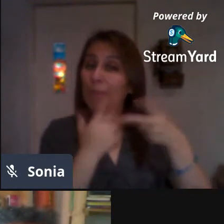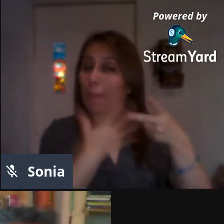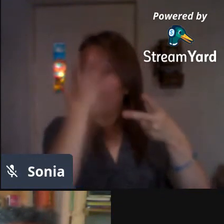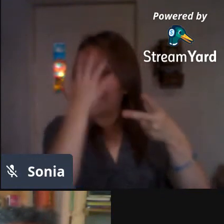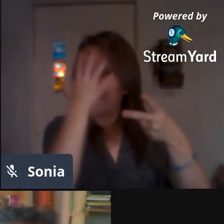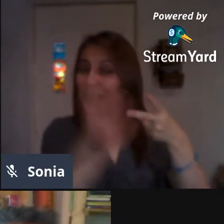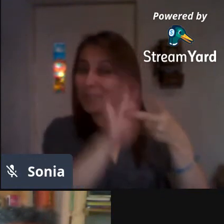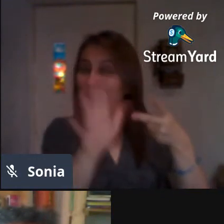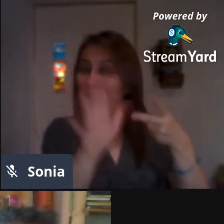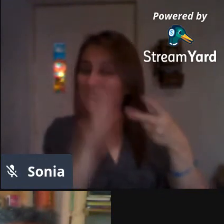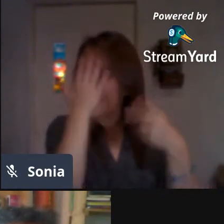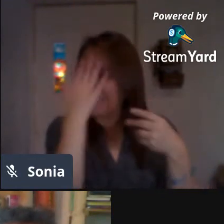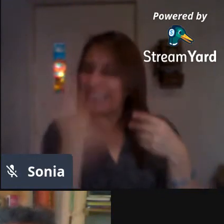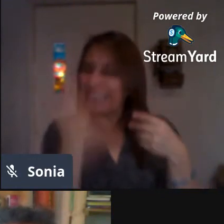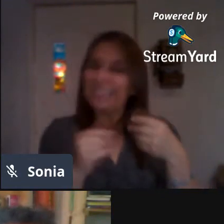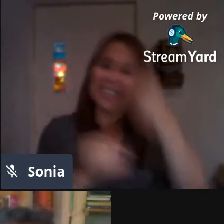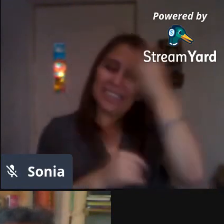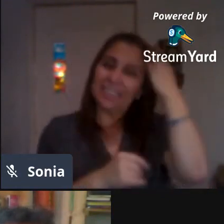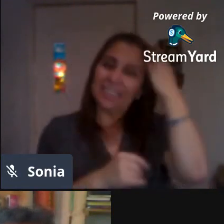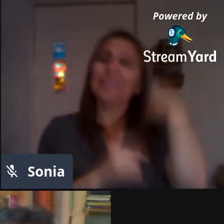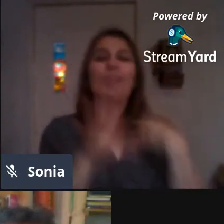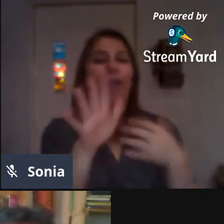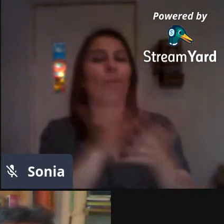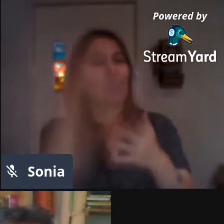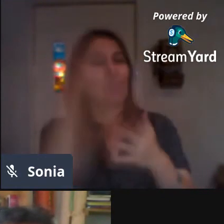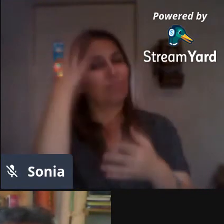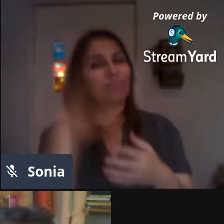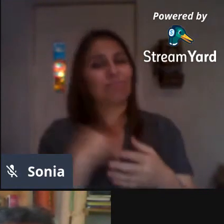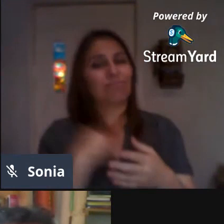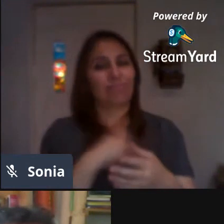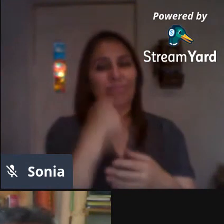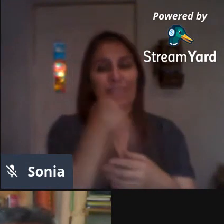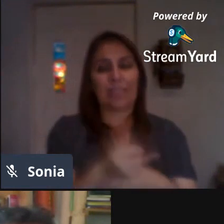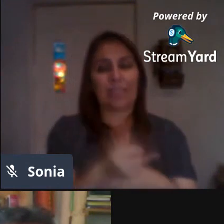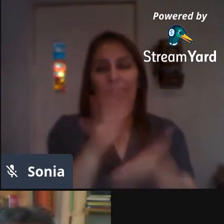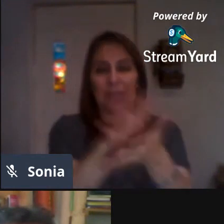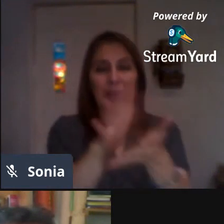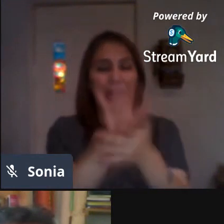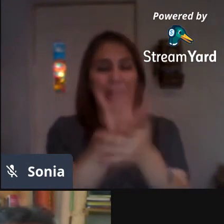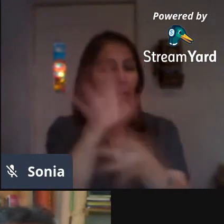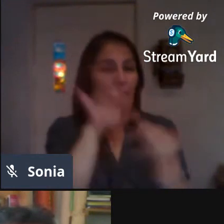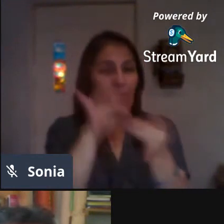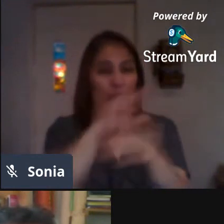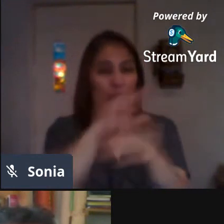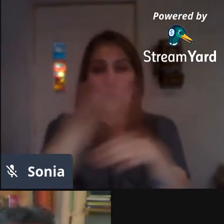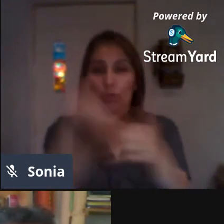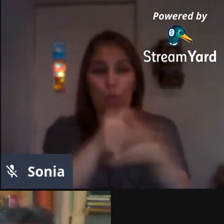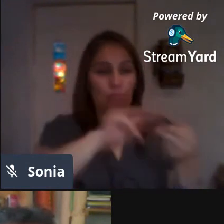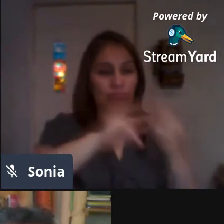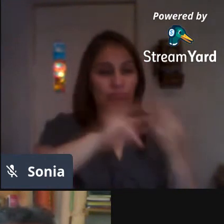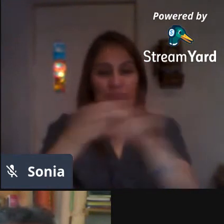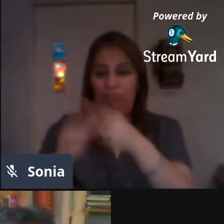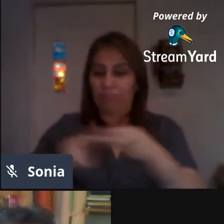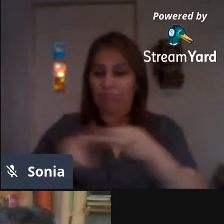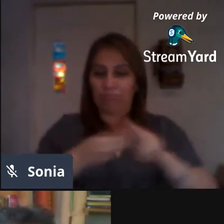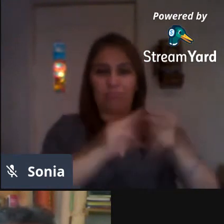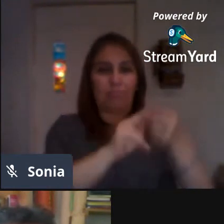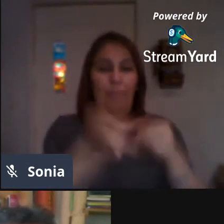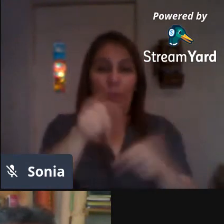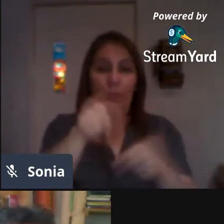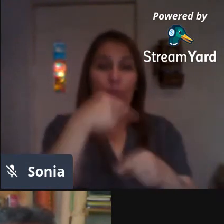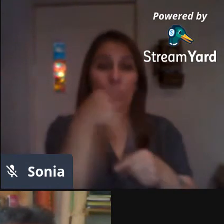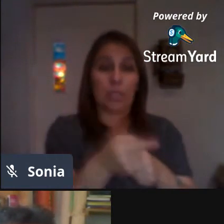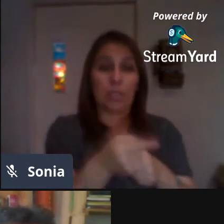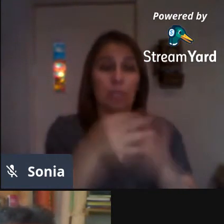está perfecto está perfecto porque todo justamente esa relación o sea lo que estás diciendo no está suelto de lo que veníamos porque